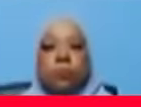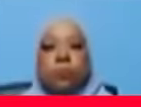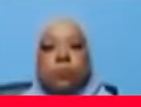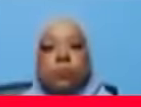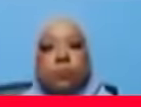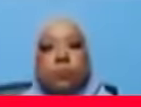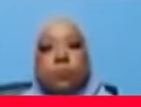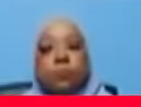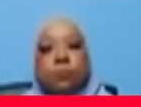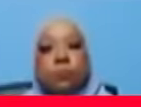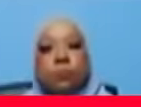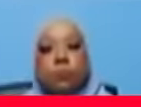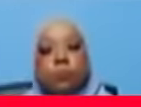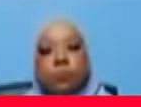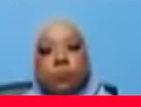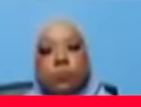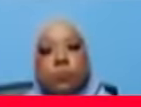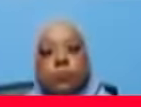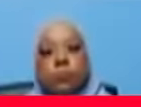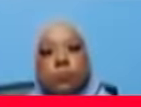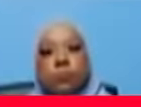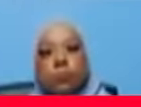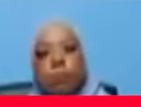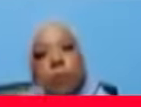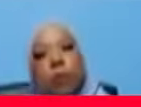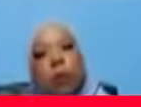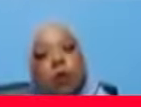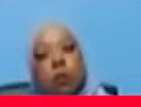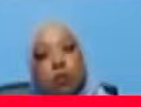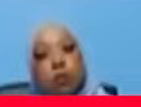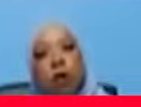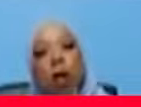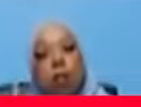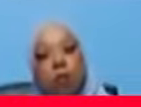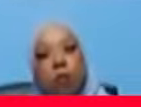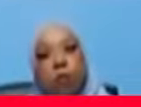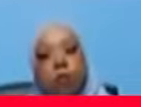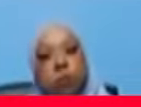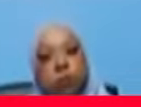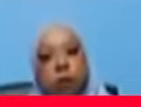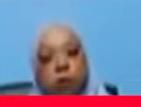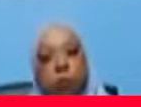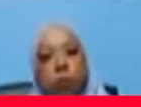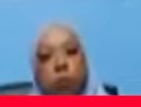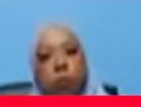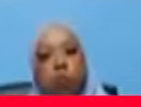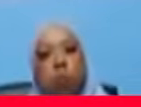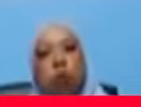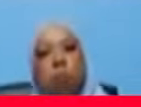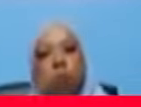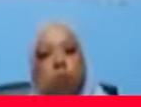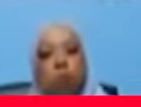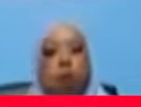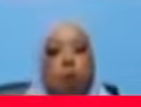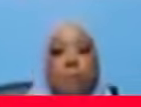Así ha sido. Así debe ser. Y con la moral